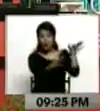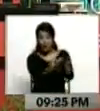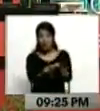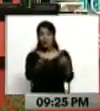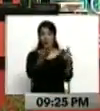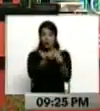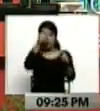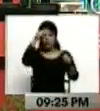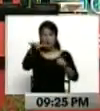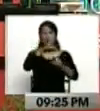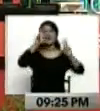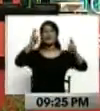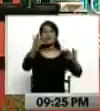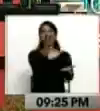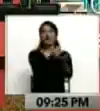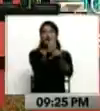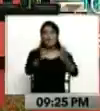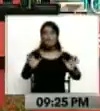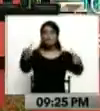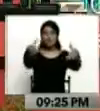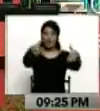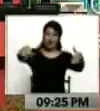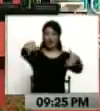trabajando con el pueblo en las